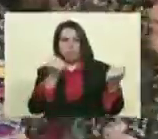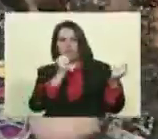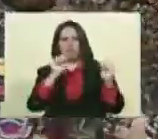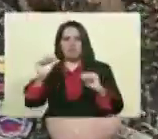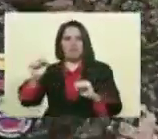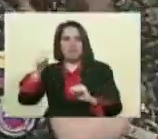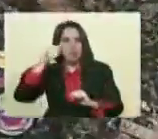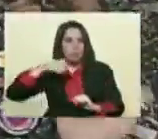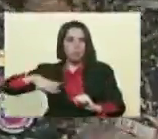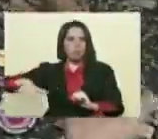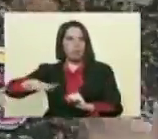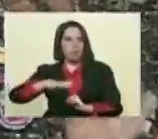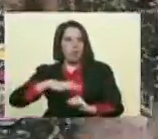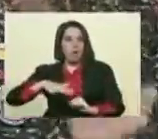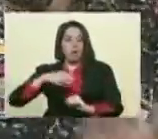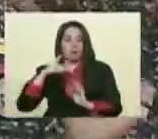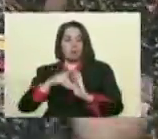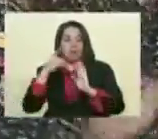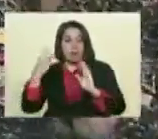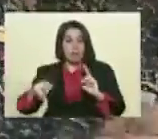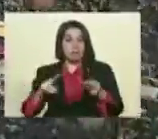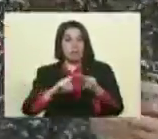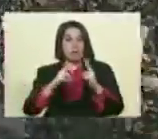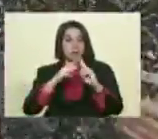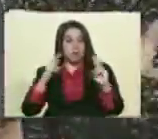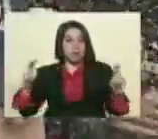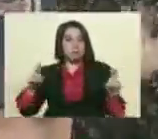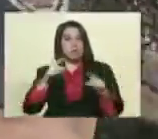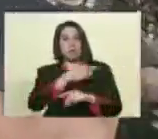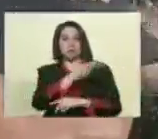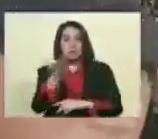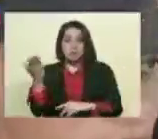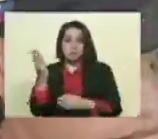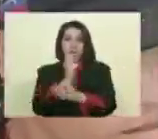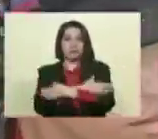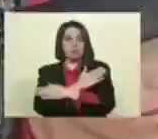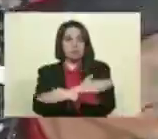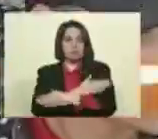que tiene derecho a la paz. Muchachos y muchachas, felicitaciones.